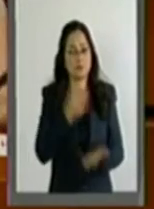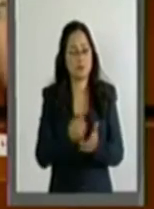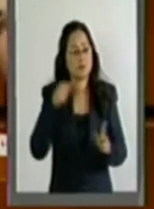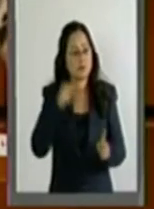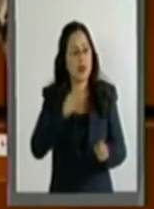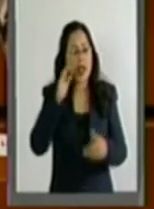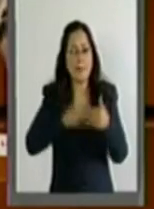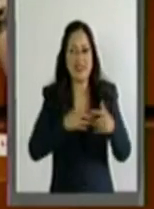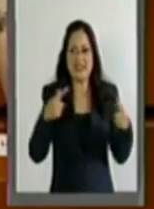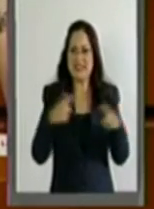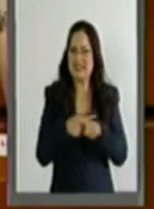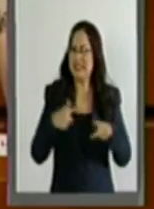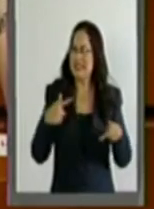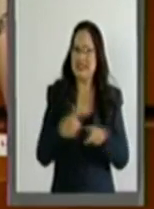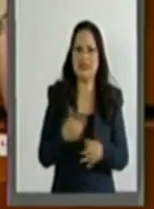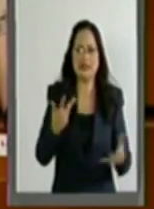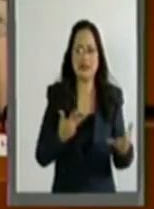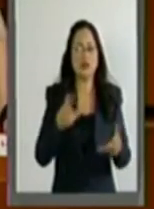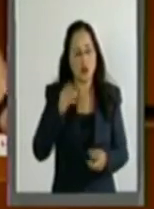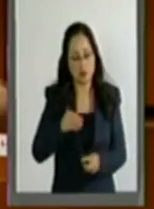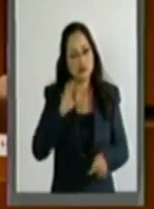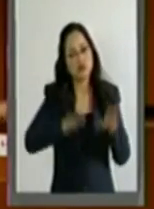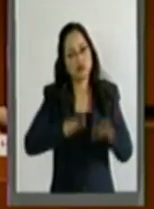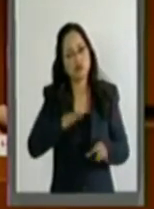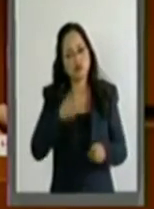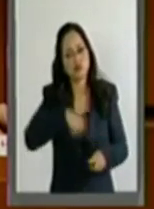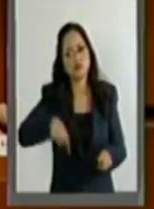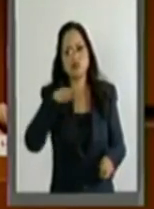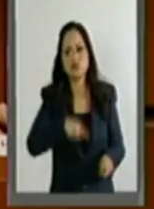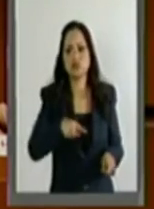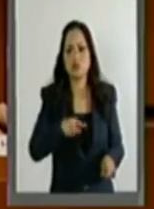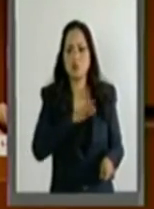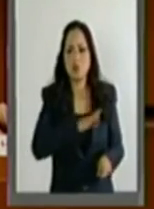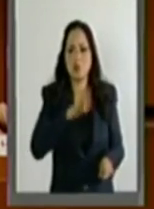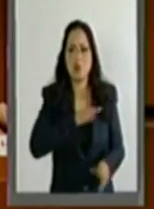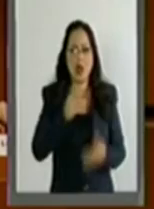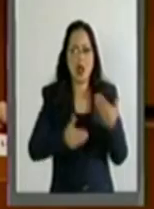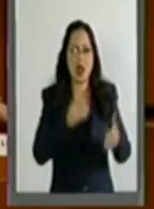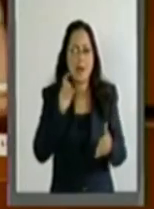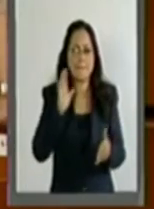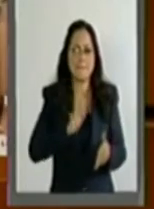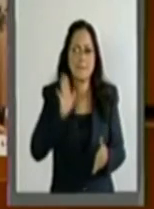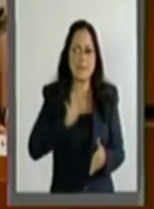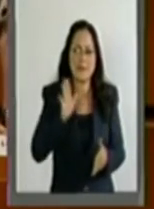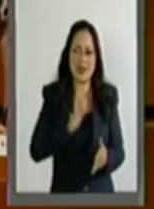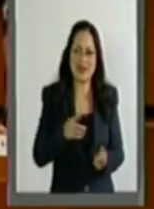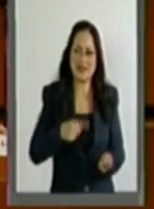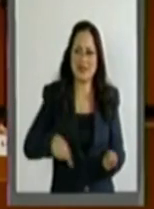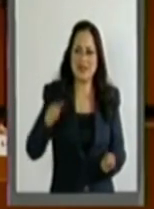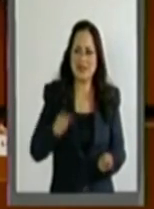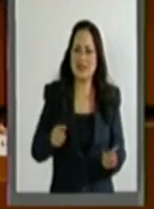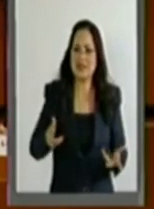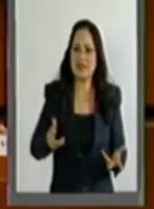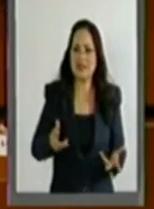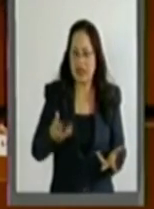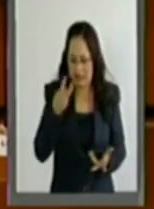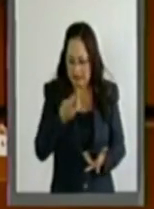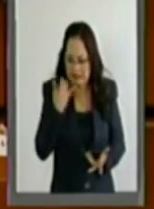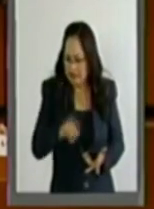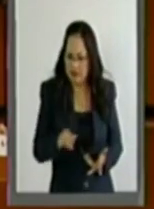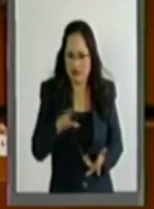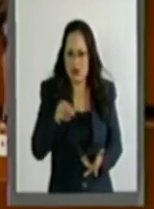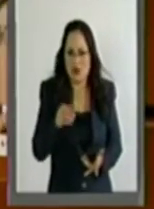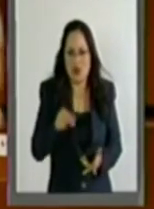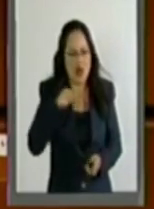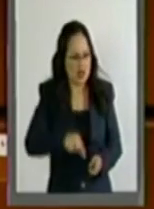en incongruencias, también nos puede hacer casi rayar en el cinismo, y yo creo que ese no es el sentido de